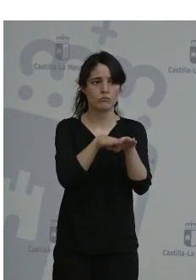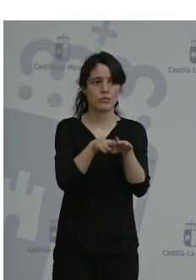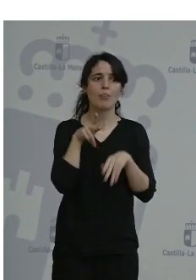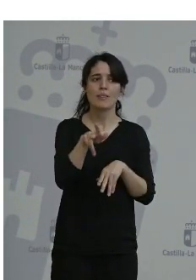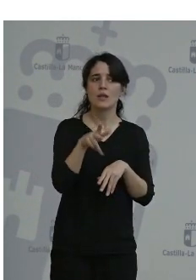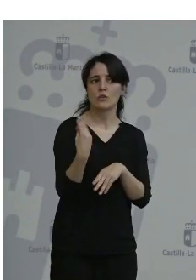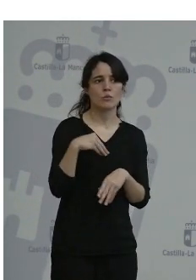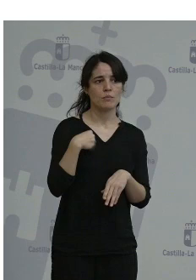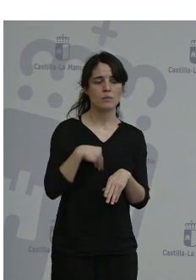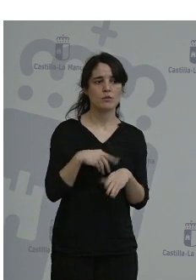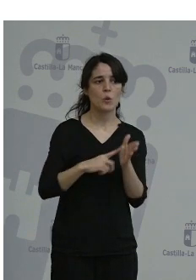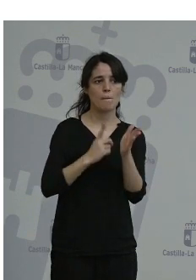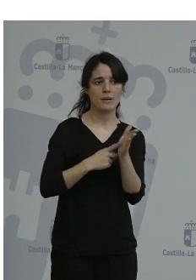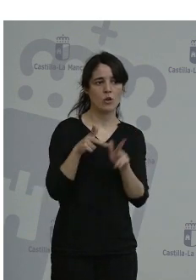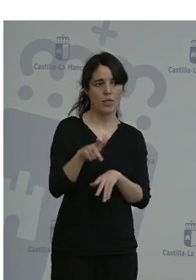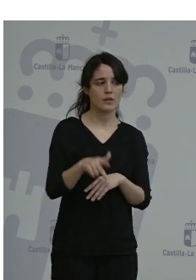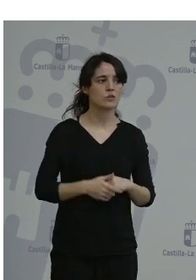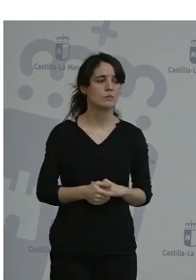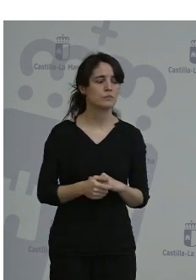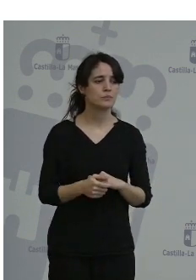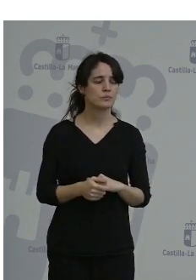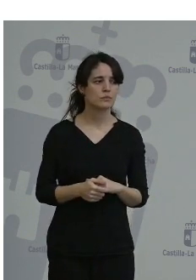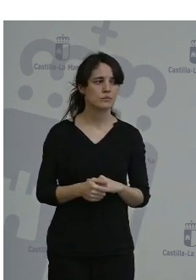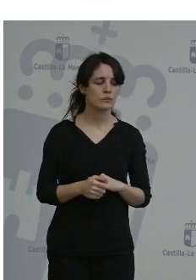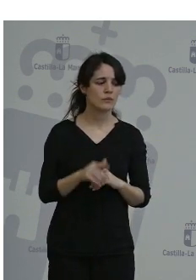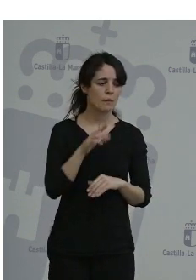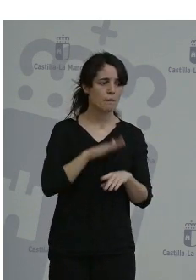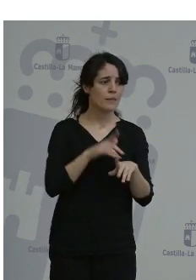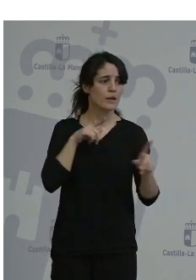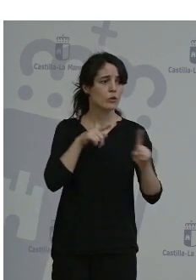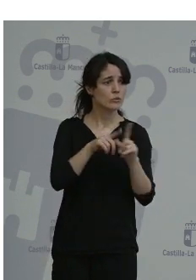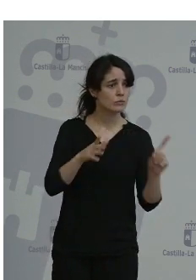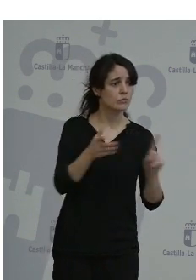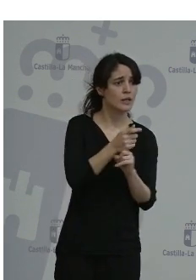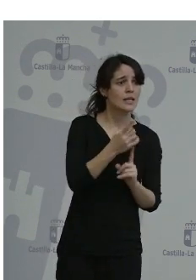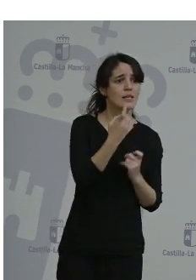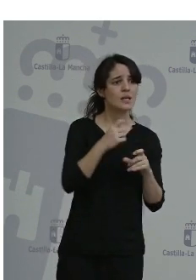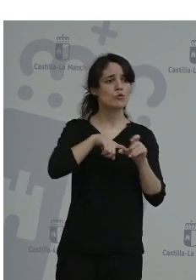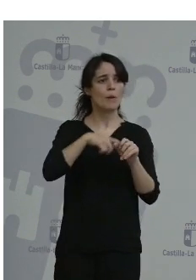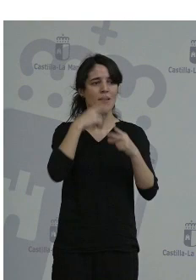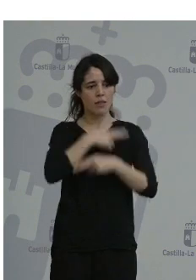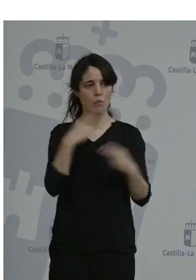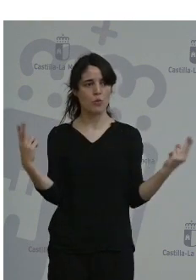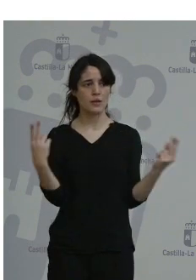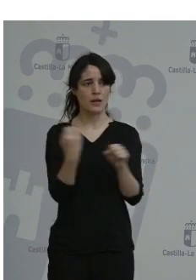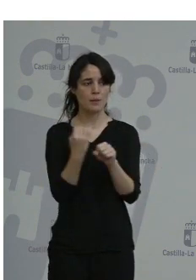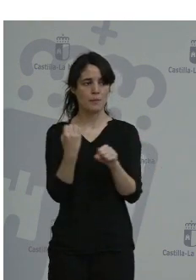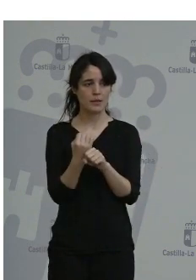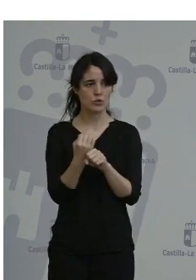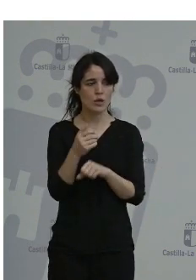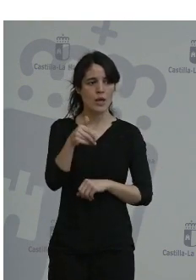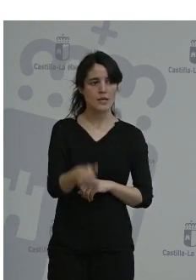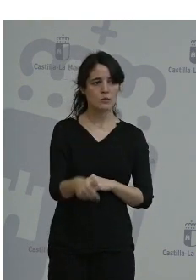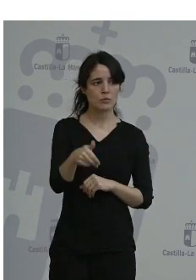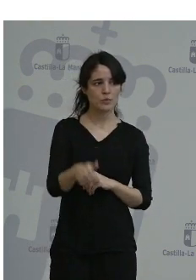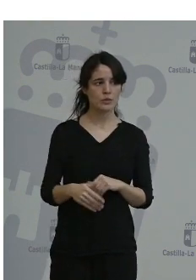Por eso, una de las posibilidades para ello es conseguir una plaza pública de empleo. Es muy importante